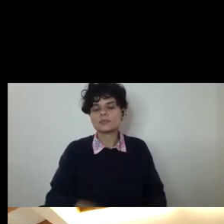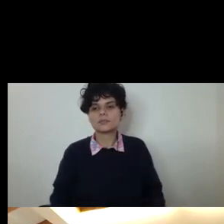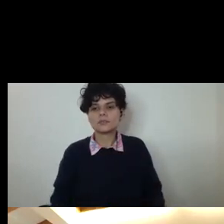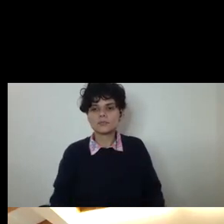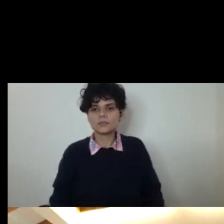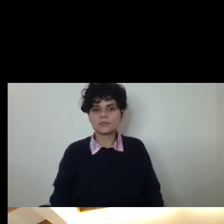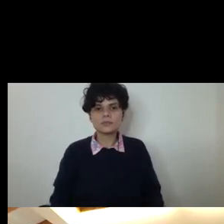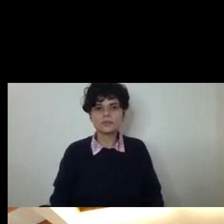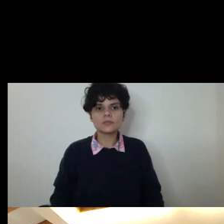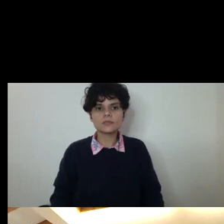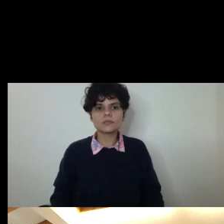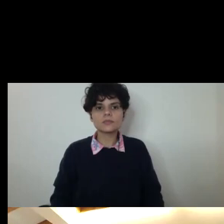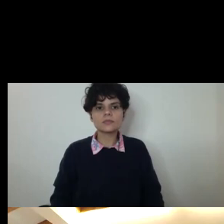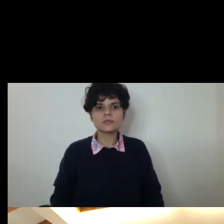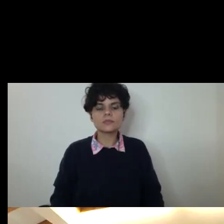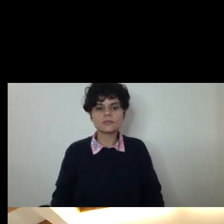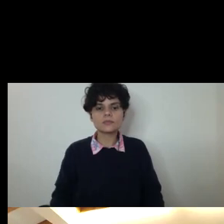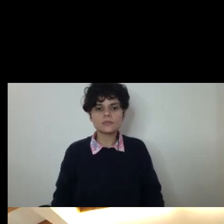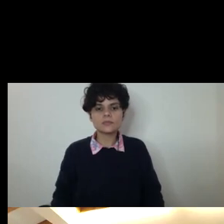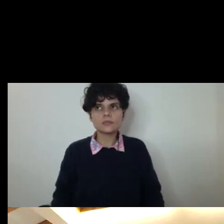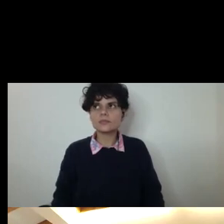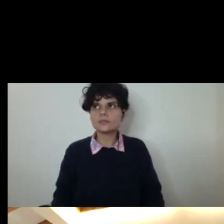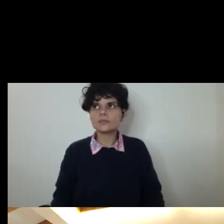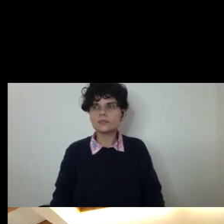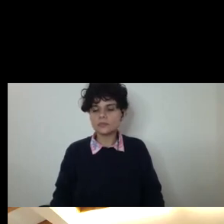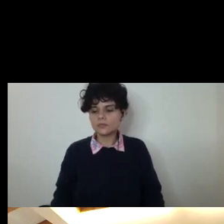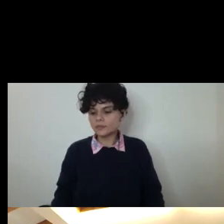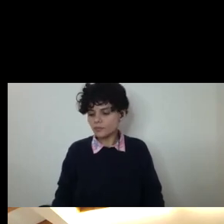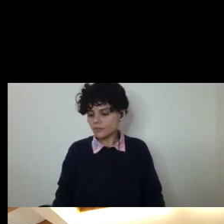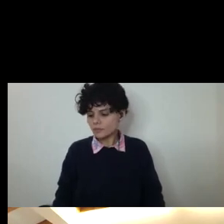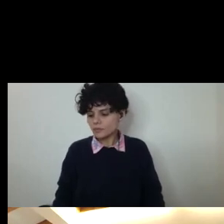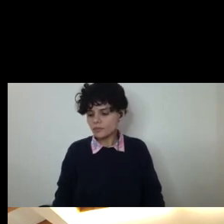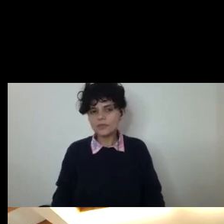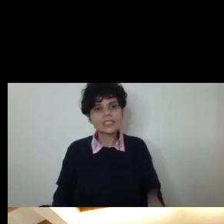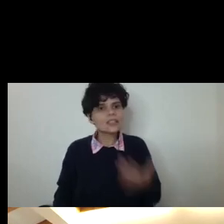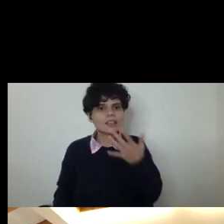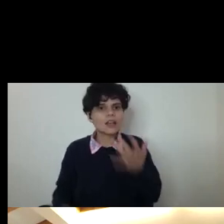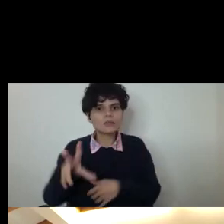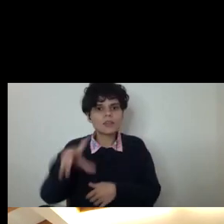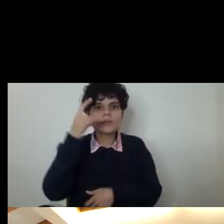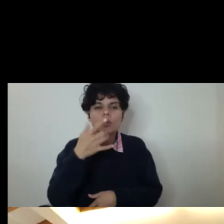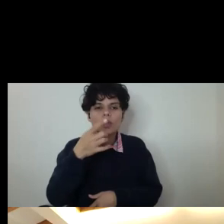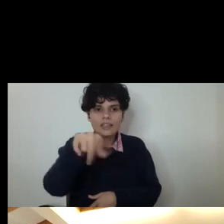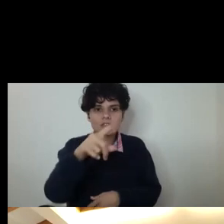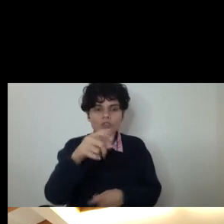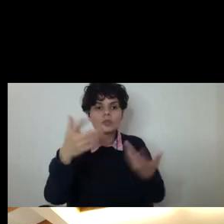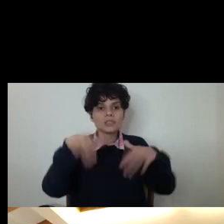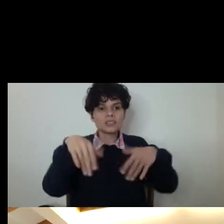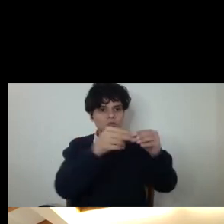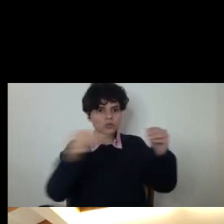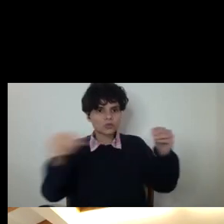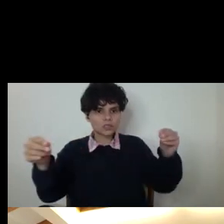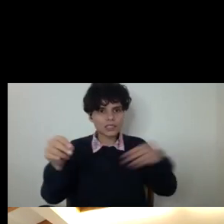¿Qué encontramos? Ya voy a ir bien breve. Encontramos que si inhibíamos con ranodina los canales receptores de ranodina, la